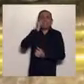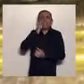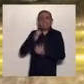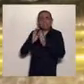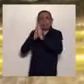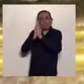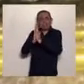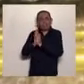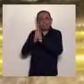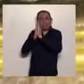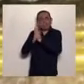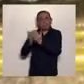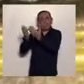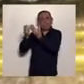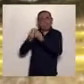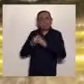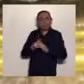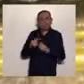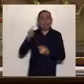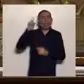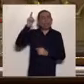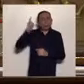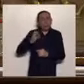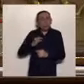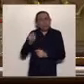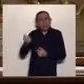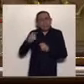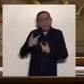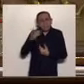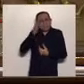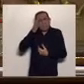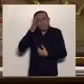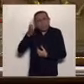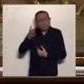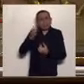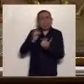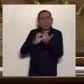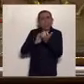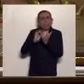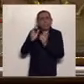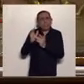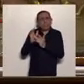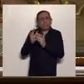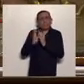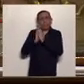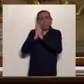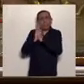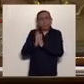Señor, ten piedad. Tú que nos das la vida en abundancia, Cristo,